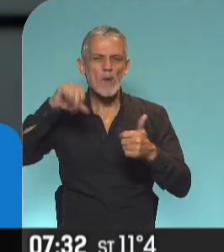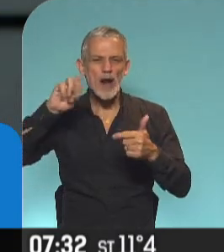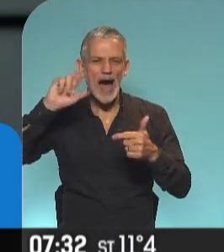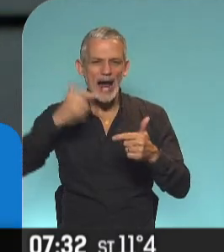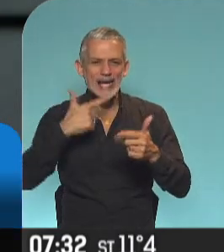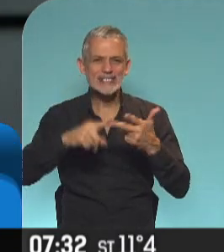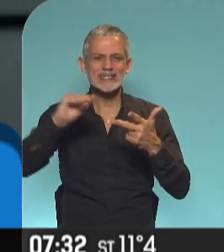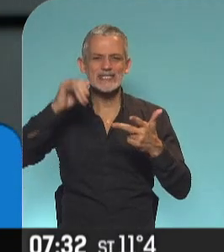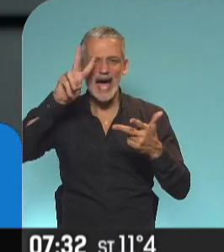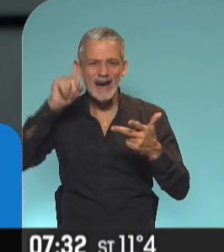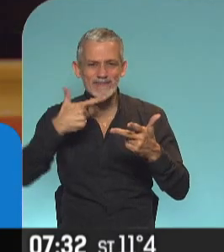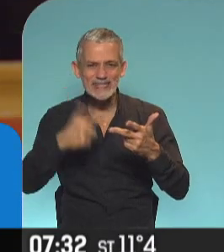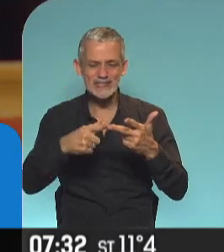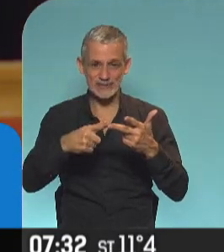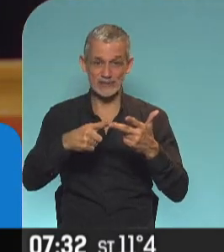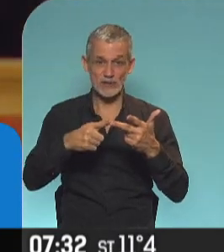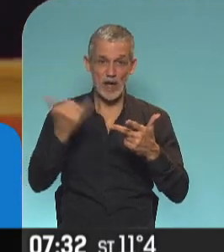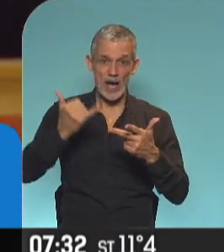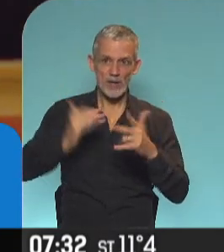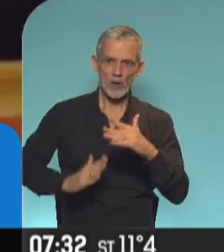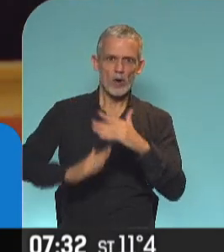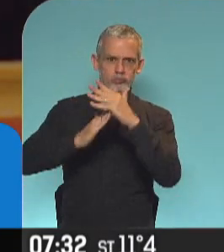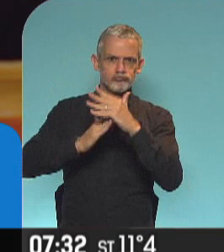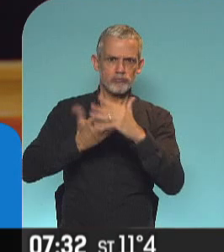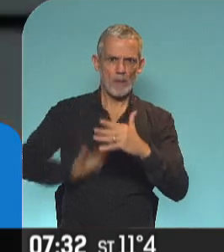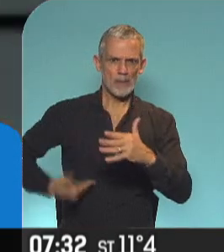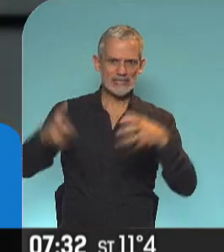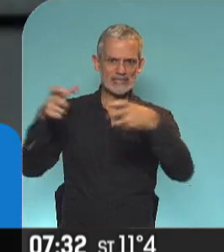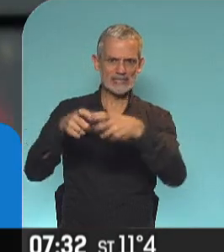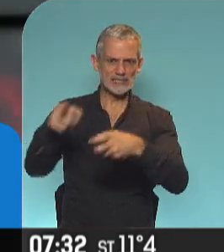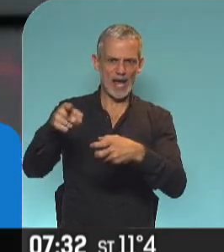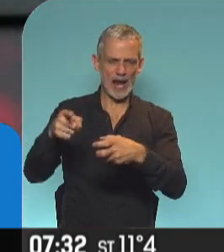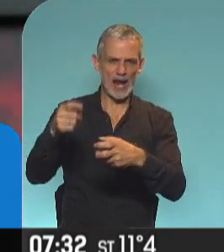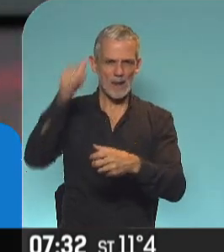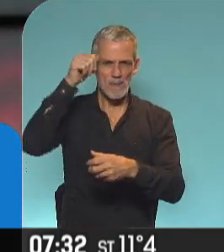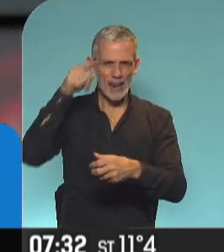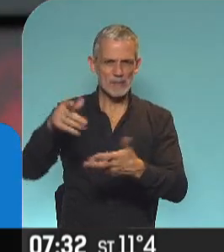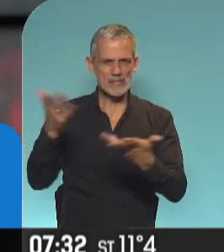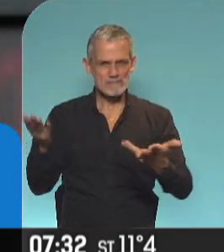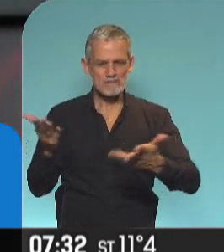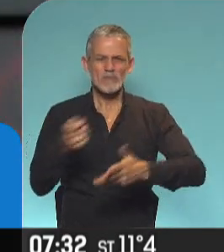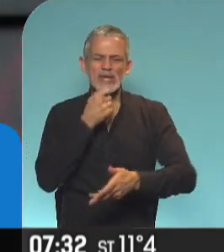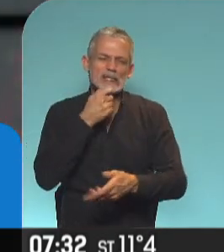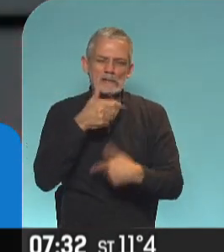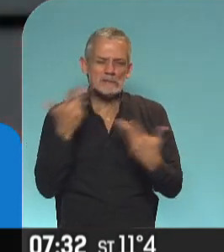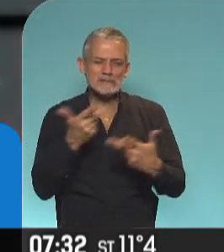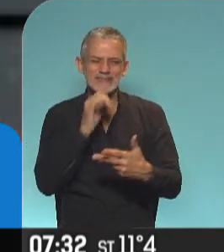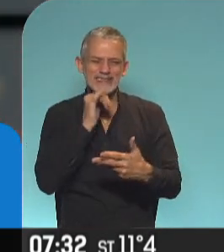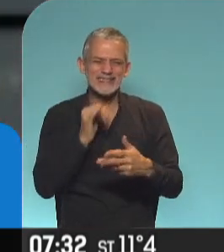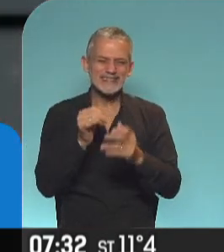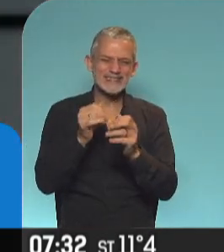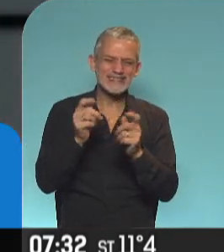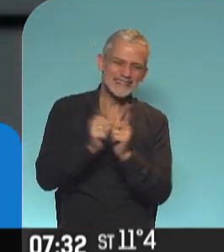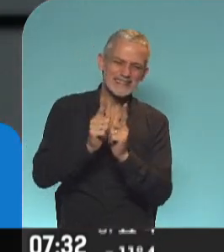Hugo Chávez. El momento donde se está llevando a cabo una cumbre presidencial de Mar del Plata, ¿no? Exactamente. Bueno, las anécdotas son muy variadas y